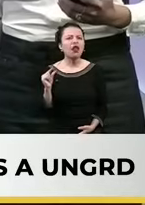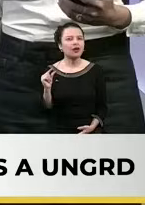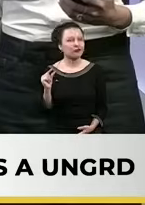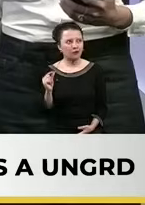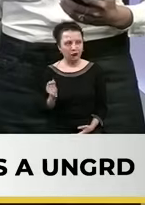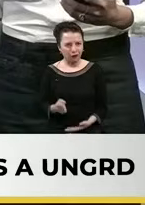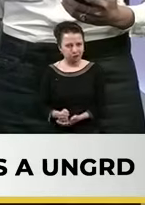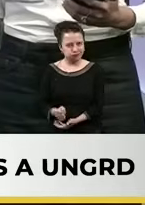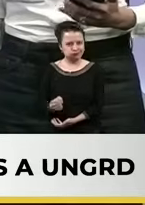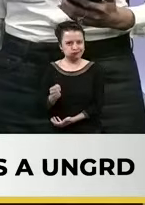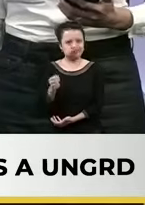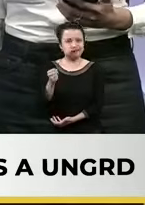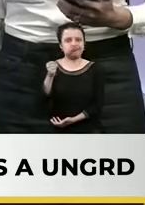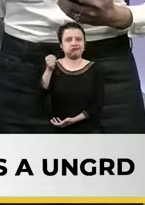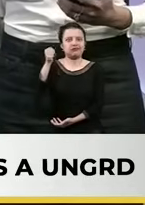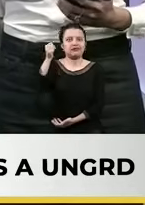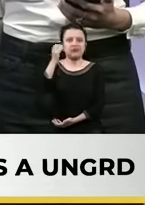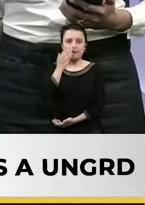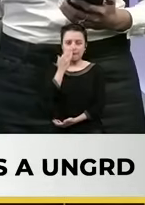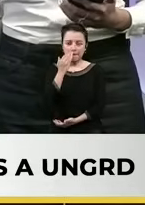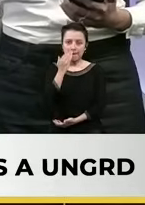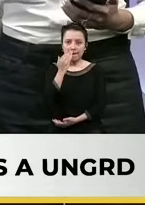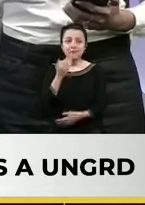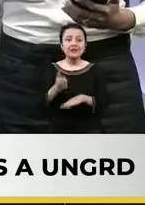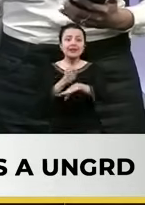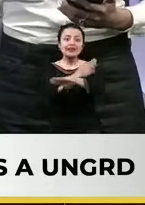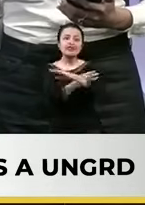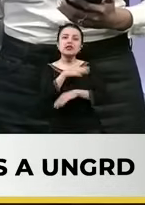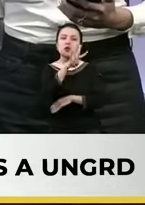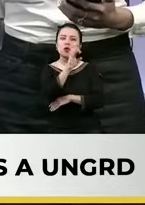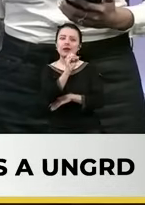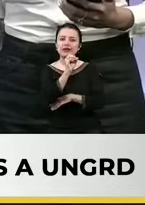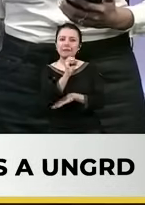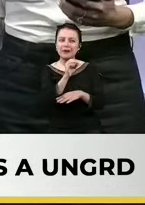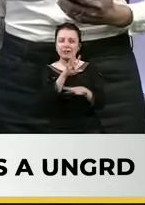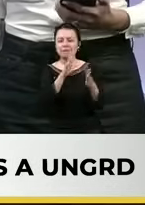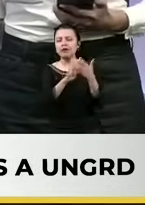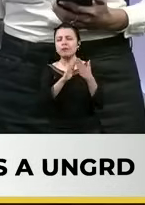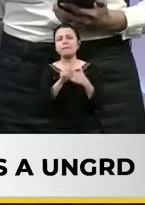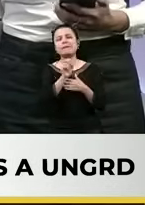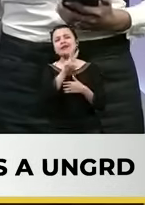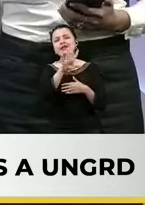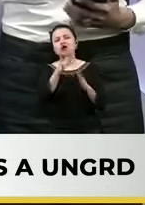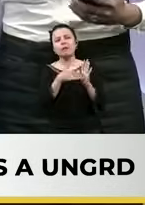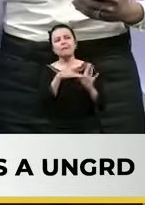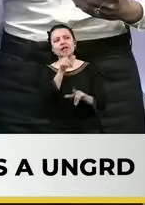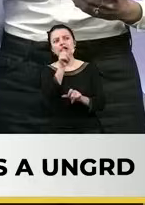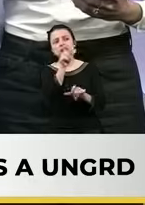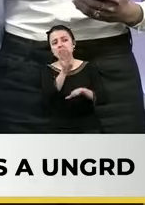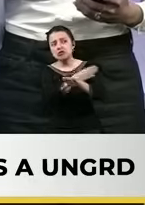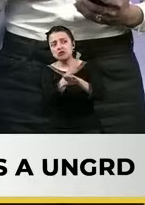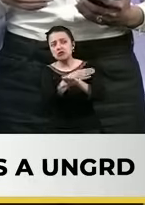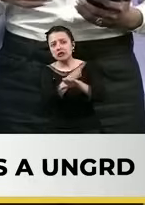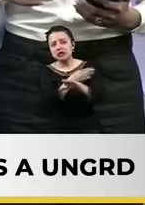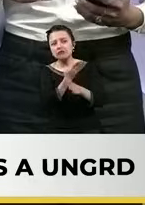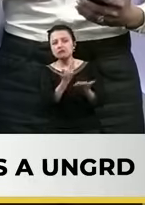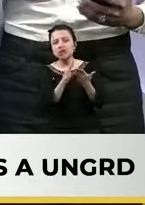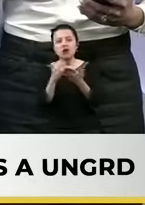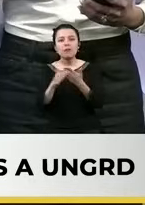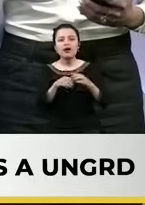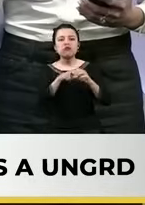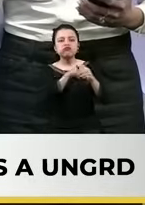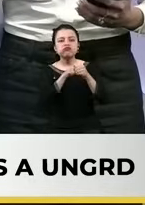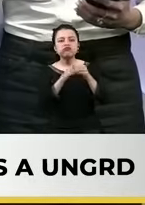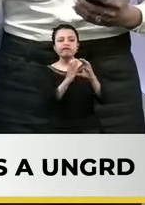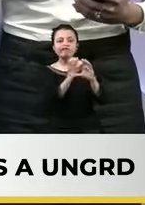mil siquiera de los carrotanques que ya sabemos en qué paró, sino mucha más plata. Sí, señor, justamente tenemos ese documento aquí